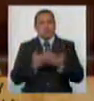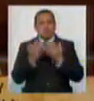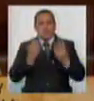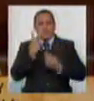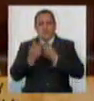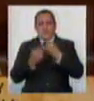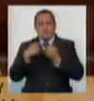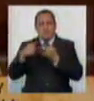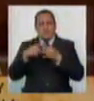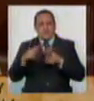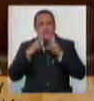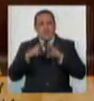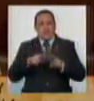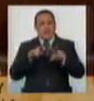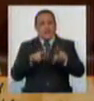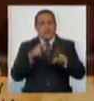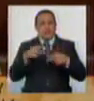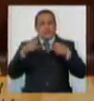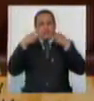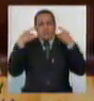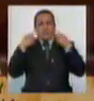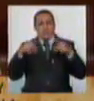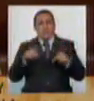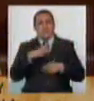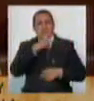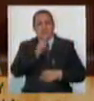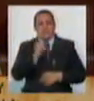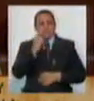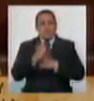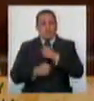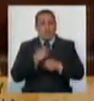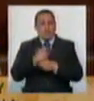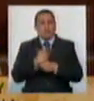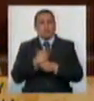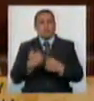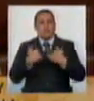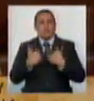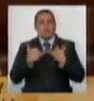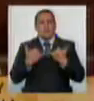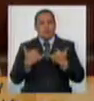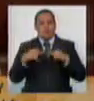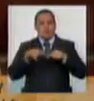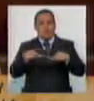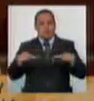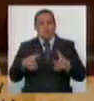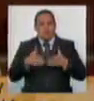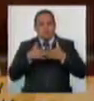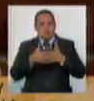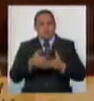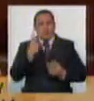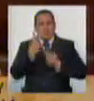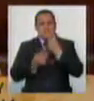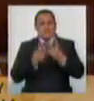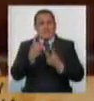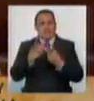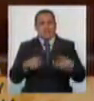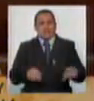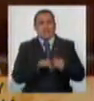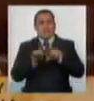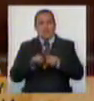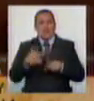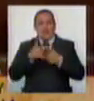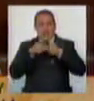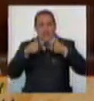recorren los ríos de nuestra Amazonía. Y en diciembre de este año tendremos una embarcación que recorrerá también el